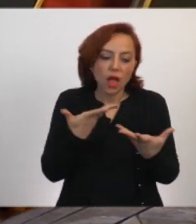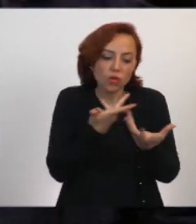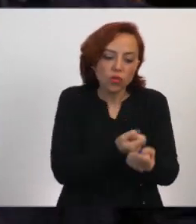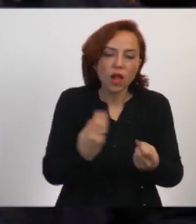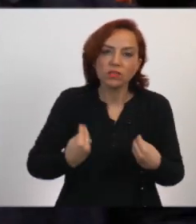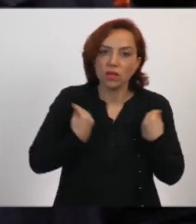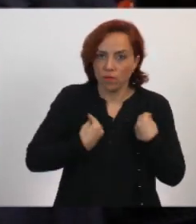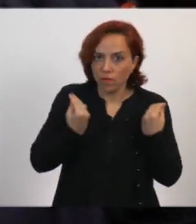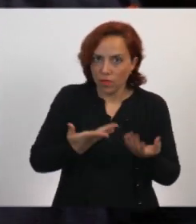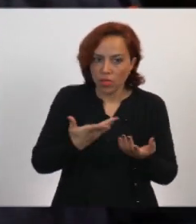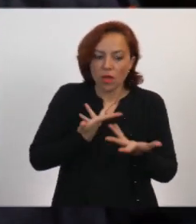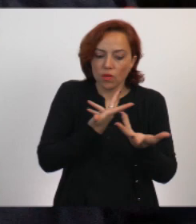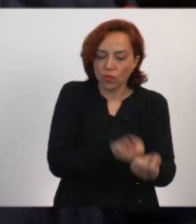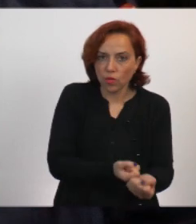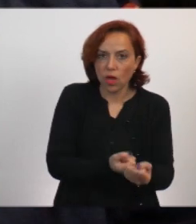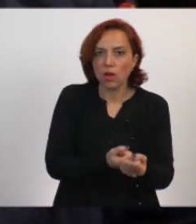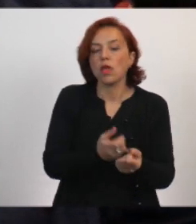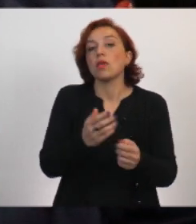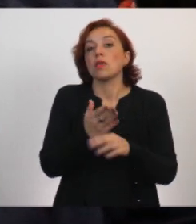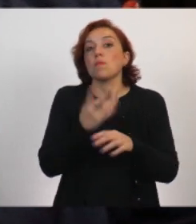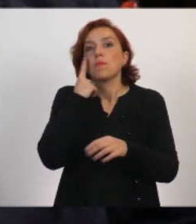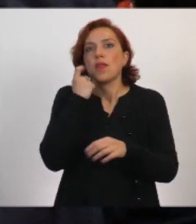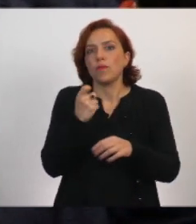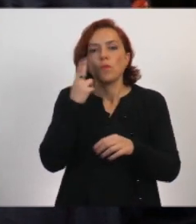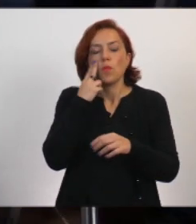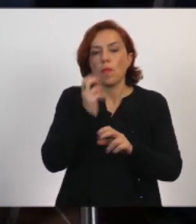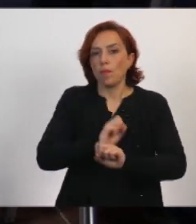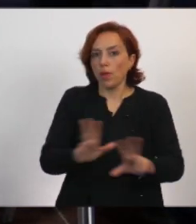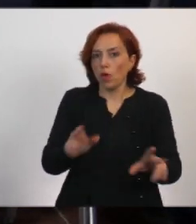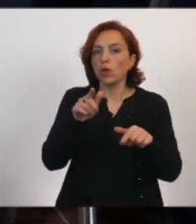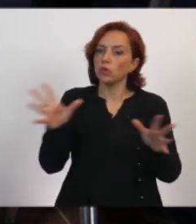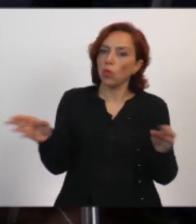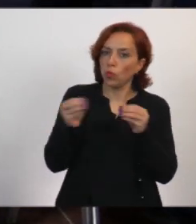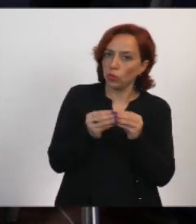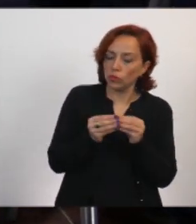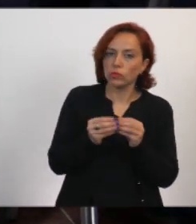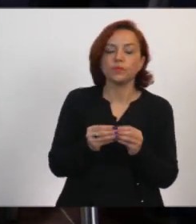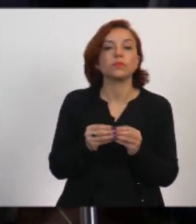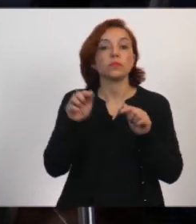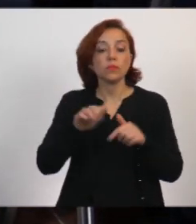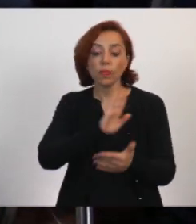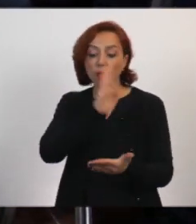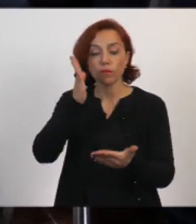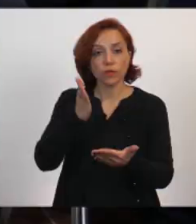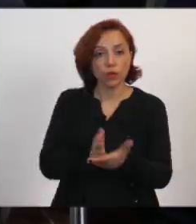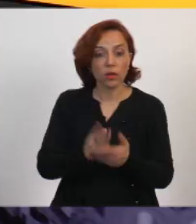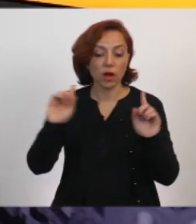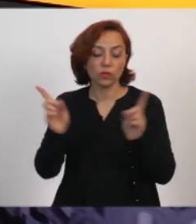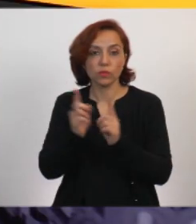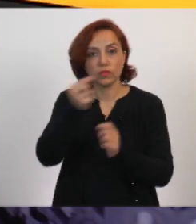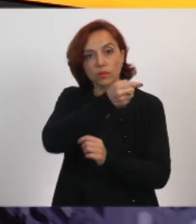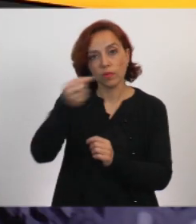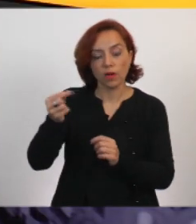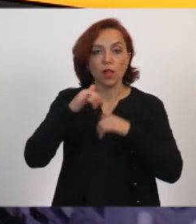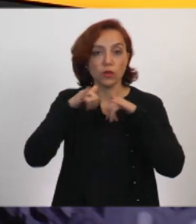bien implica salvar vidas y evitar, en otros casos, secuelas, ¿verdad? Entonces, es un emprendimiento conjunto. De